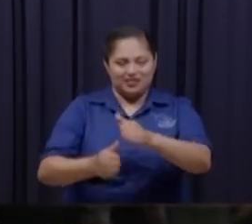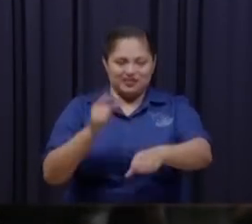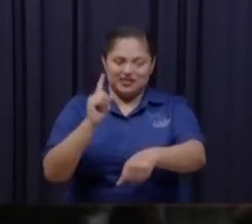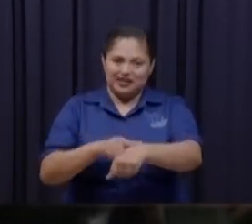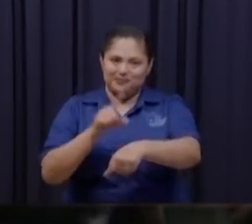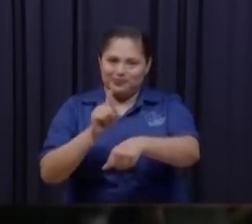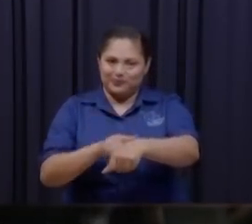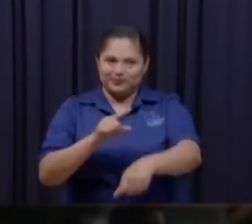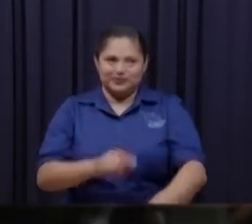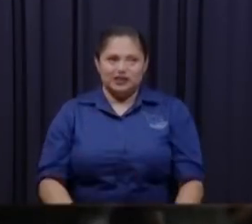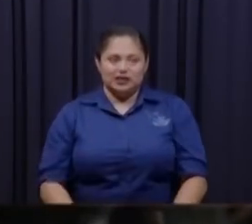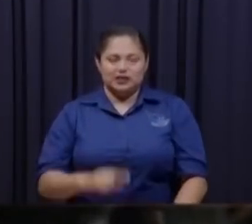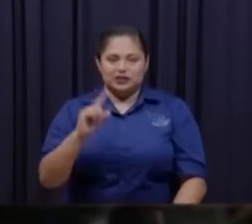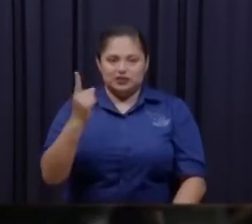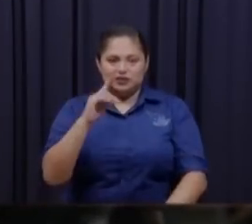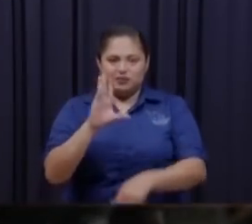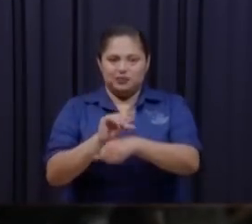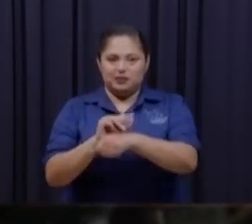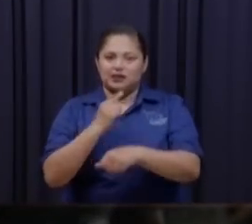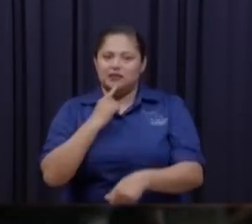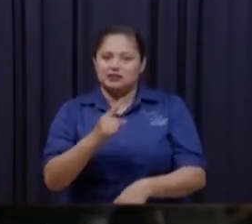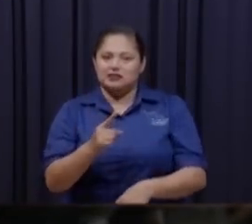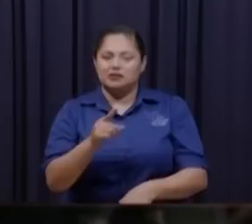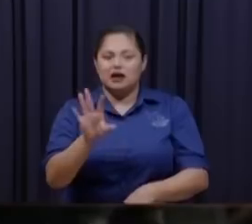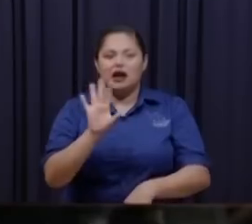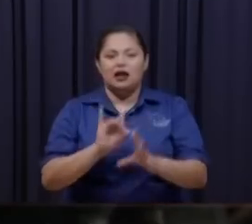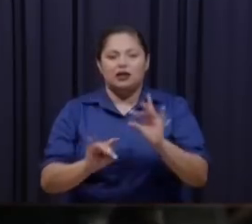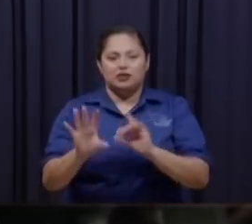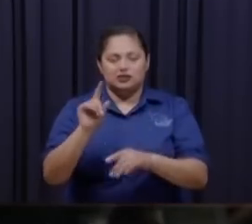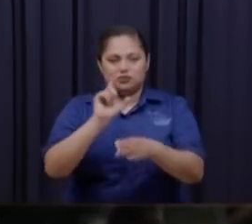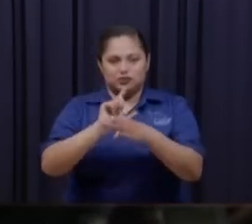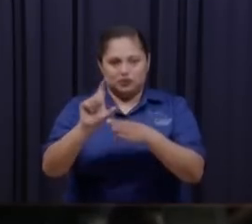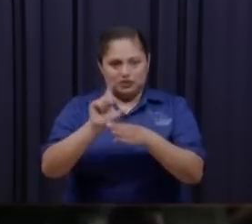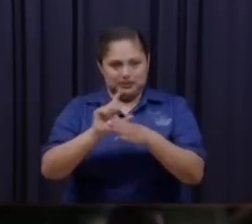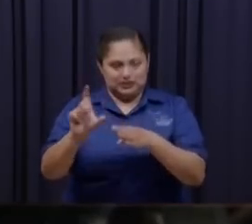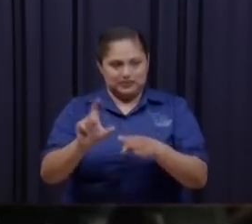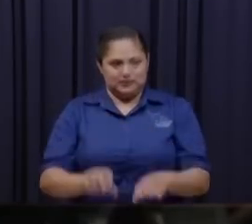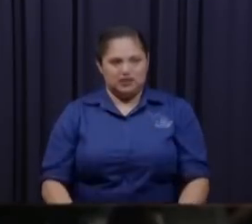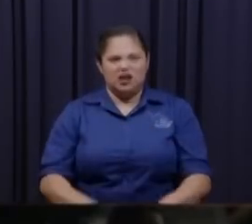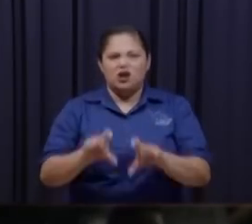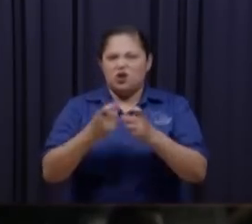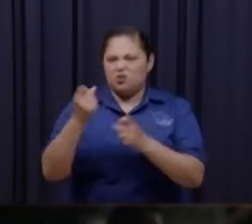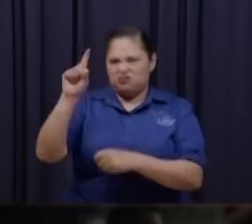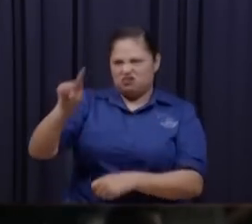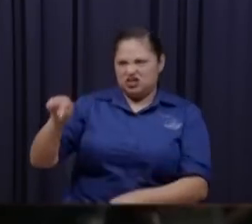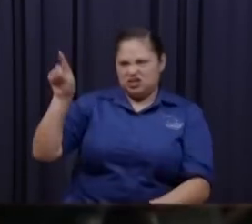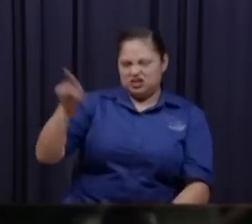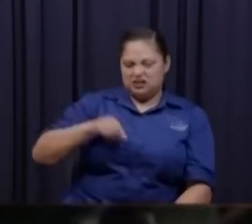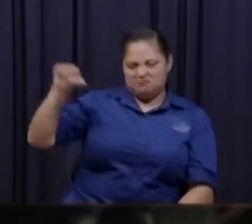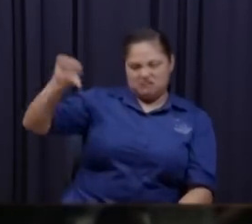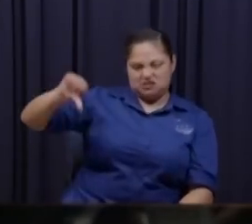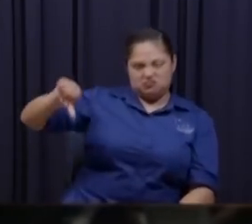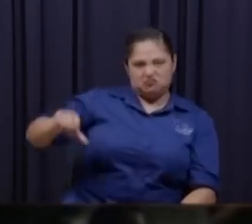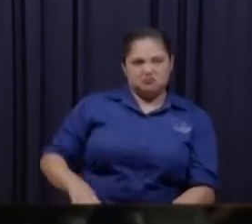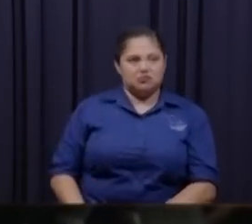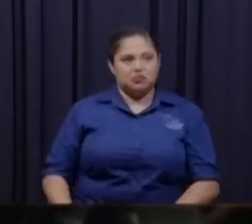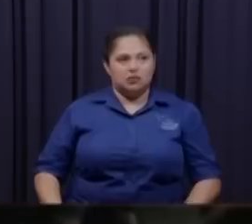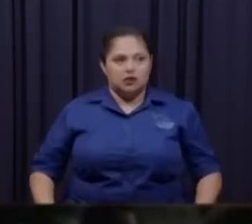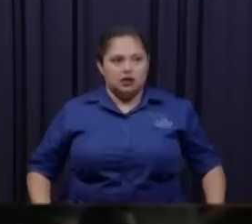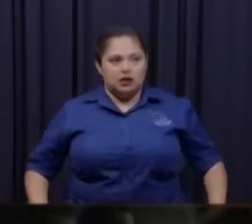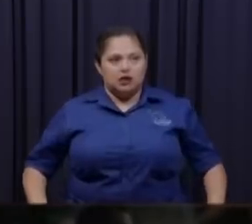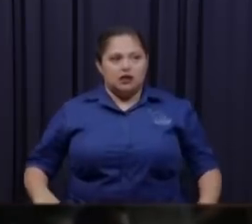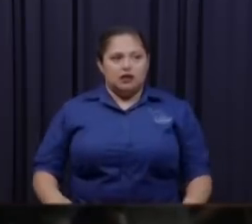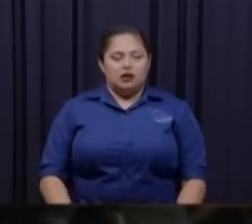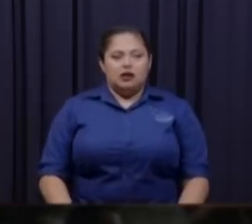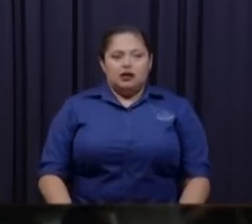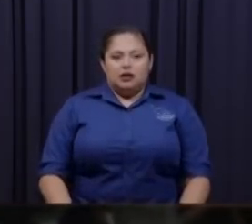tiempo. Solo déjenme decir un par de cositas acerca de cómo rechazar la maldición. Causas de